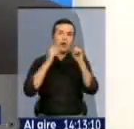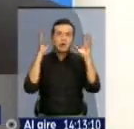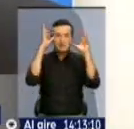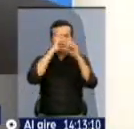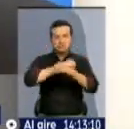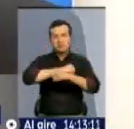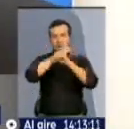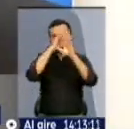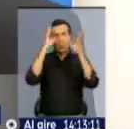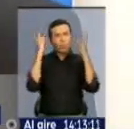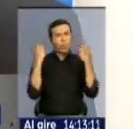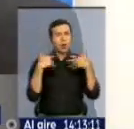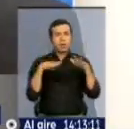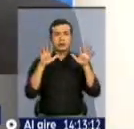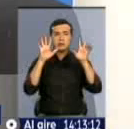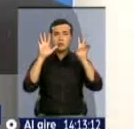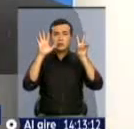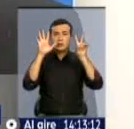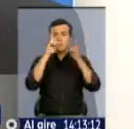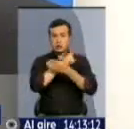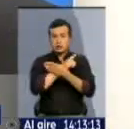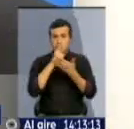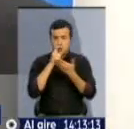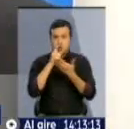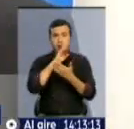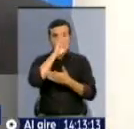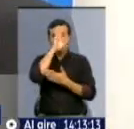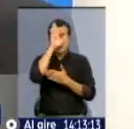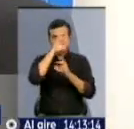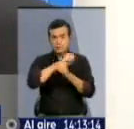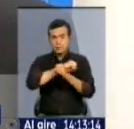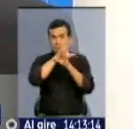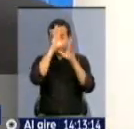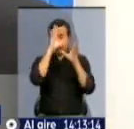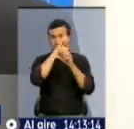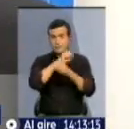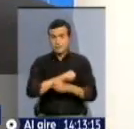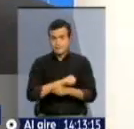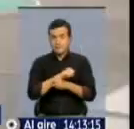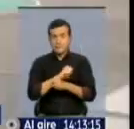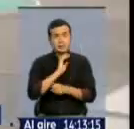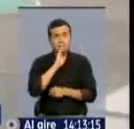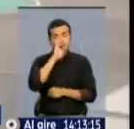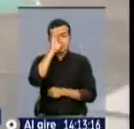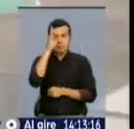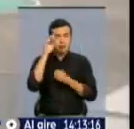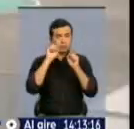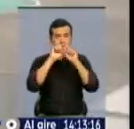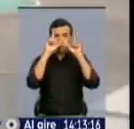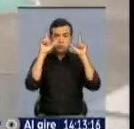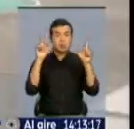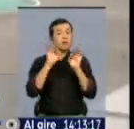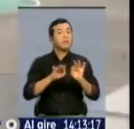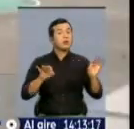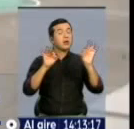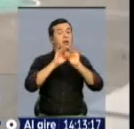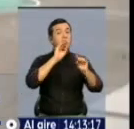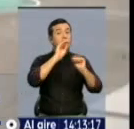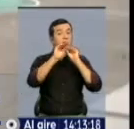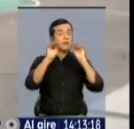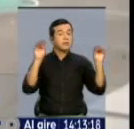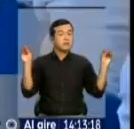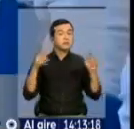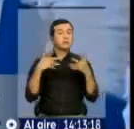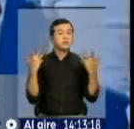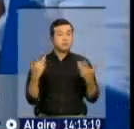noche, 7 días a la semana, 24 horas al día. Es importante destacar que está